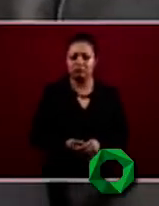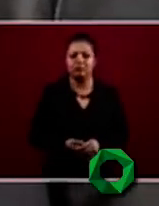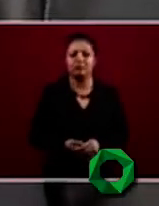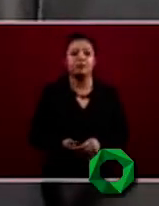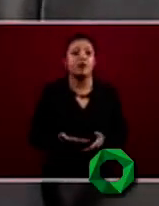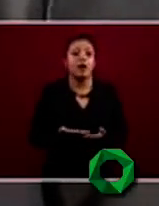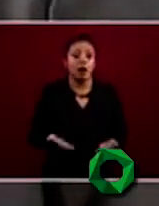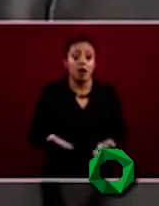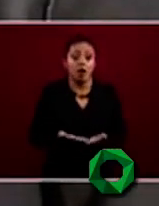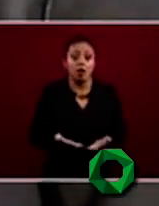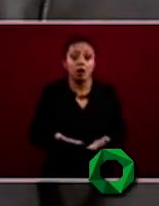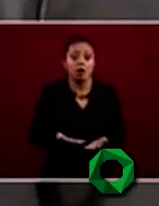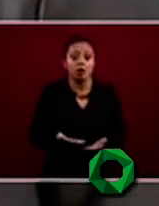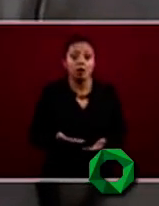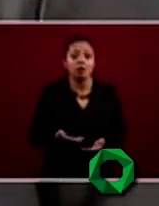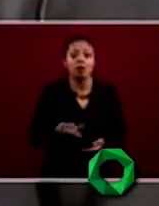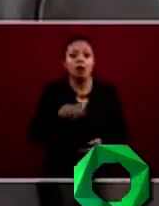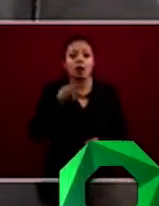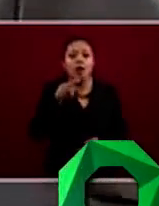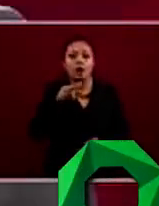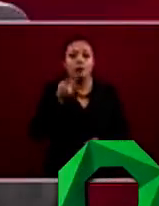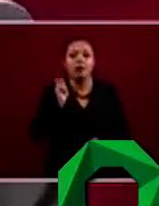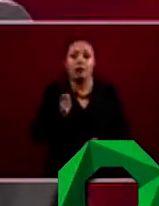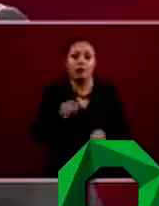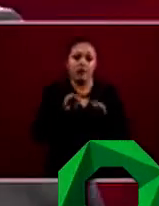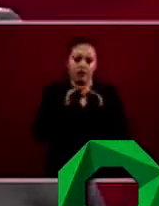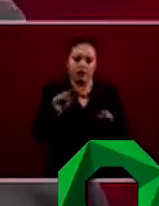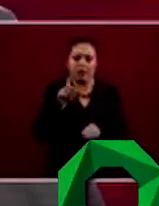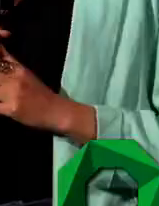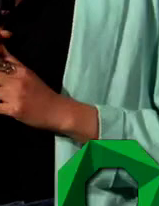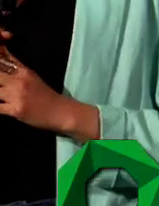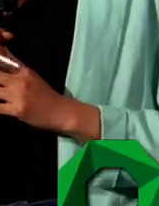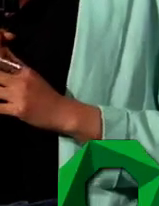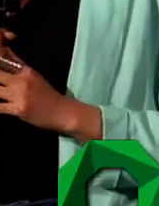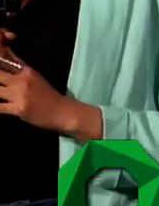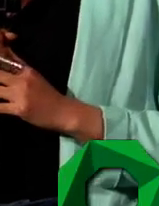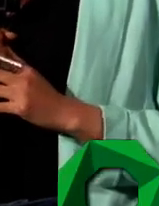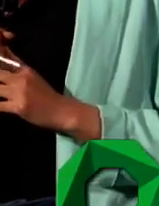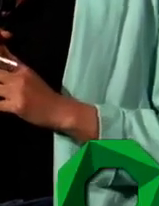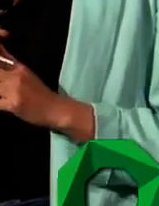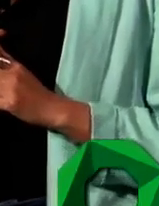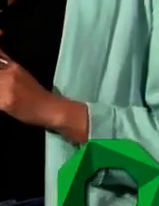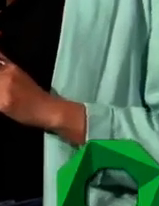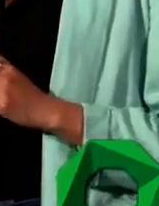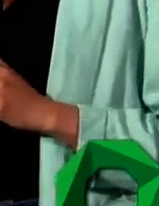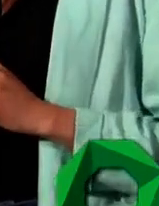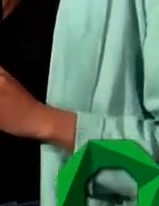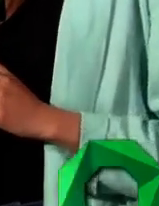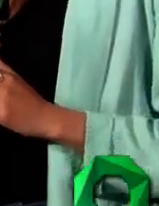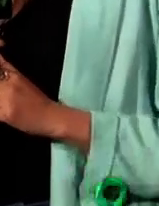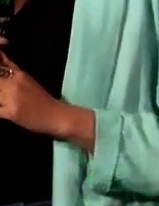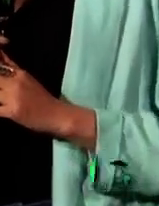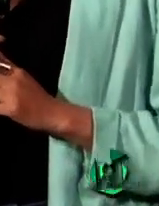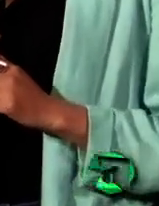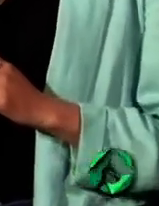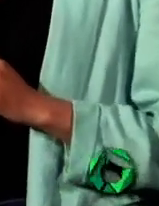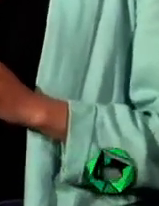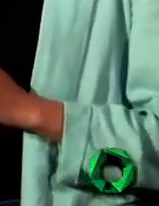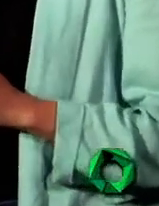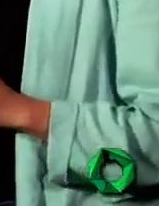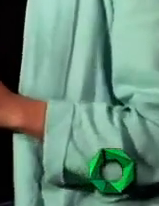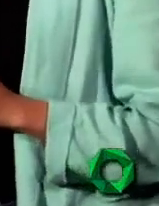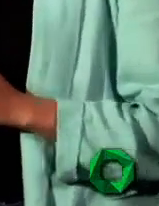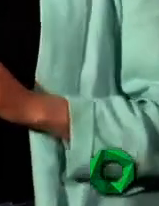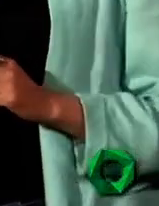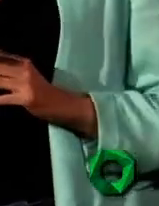se habla de democracia? Pues nos pasaría igual a nosotros. No, no, no, no, no, no, no, no, no, ya me imagino a Diego